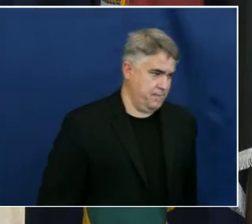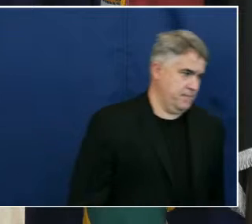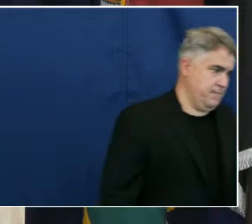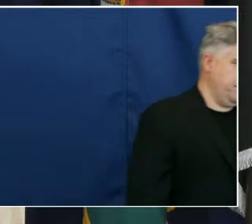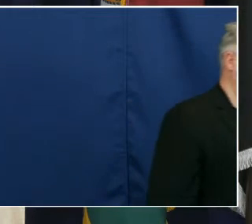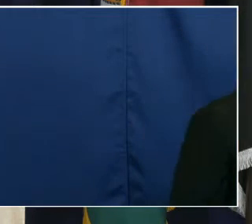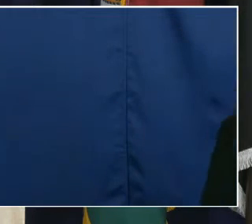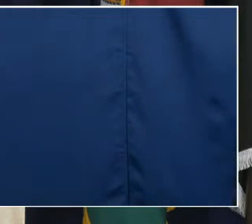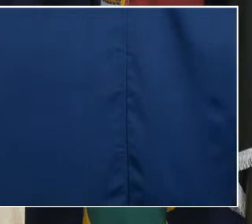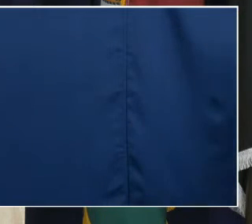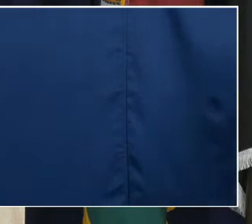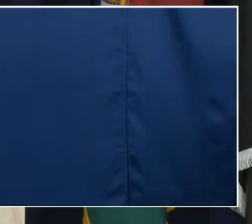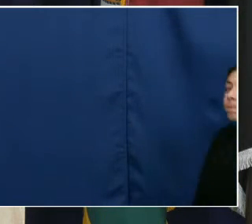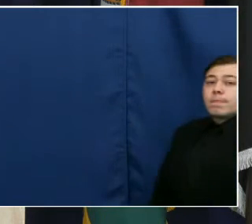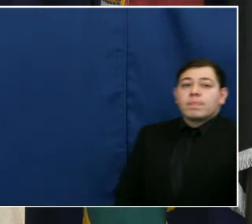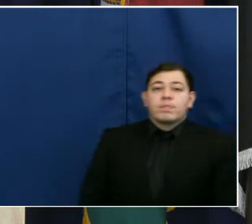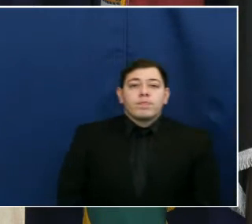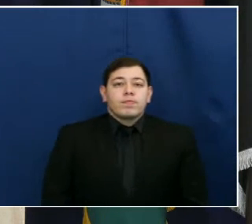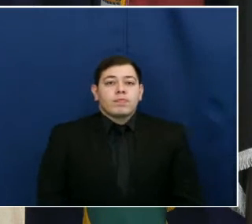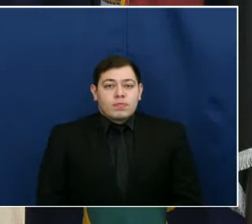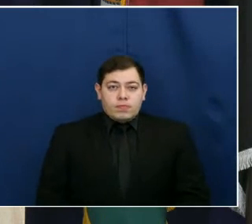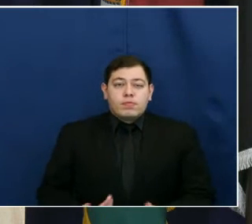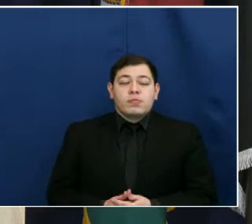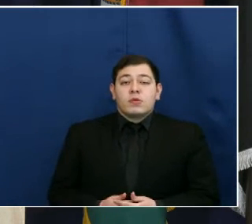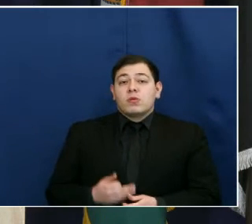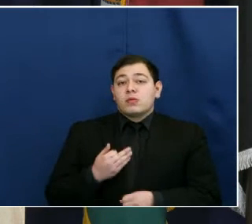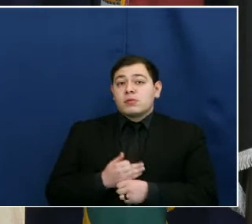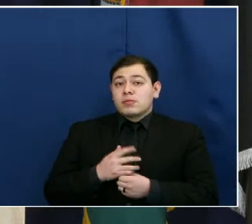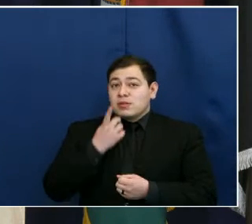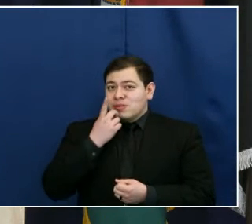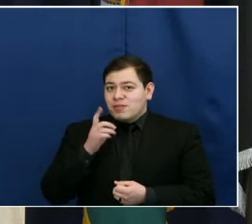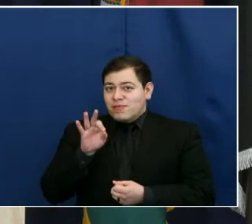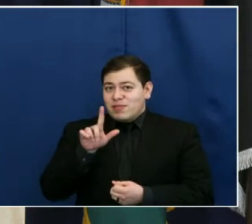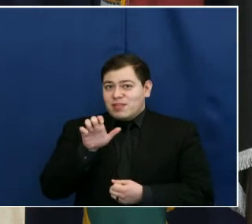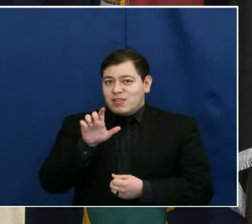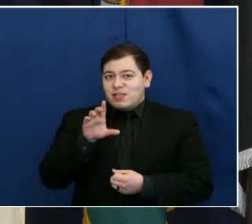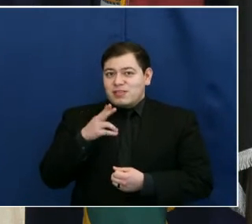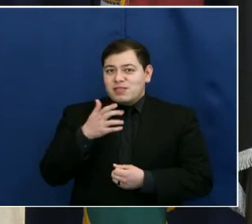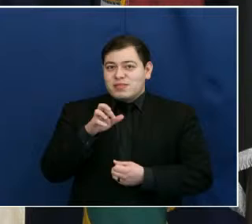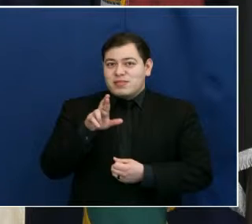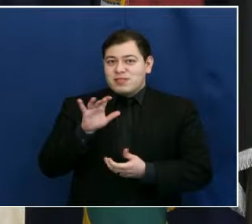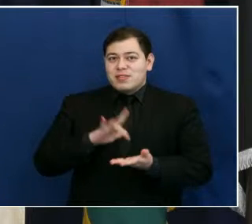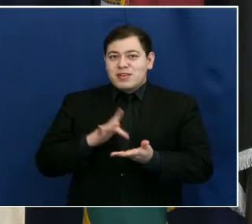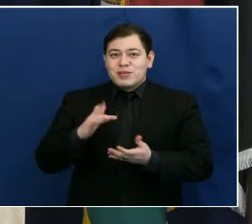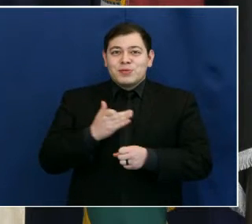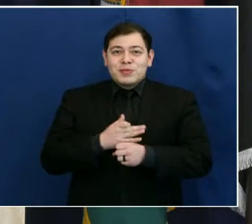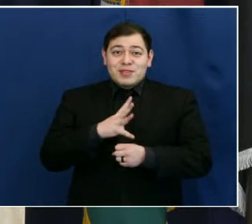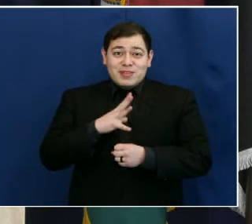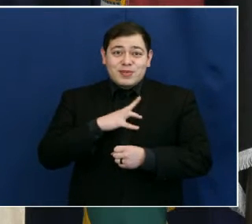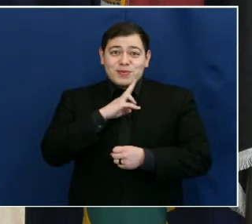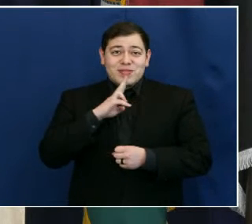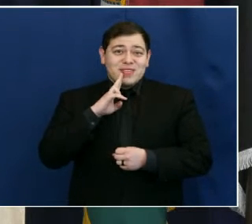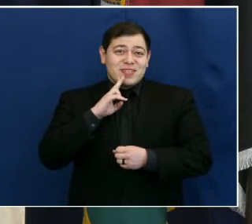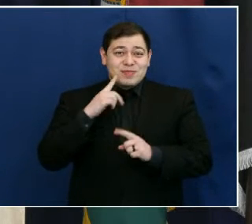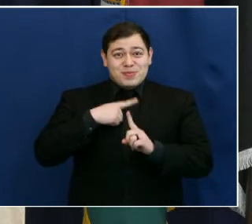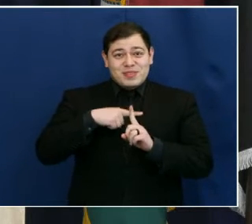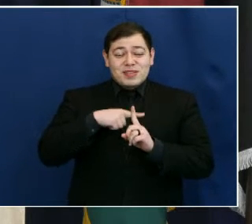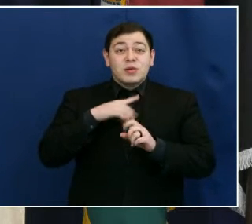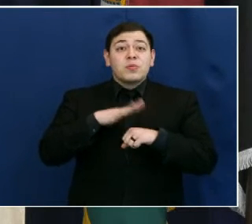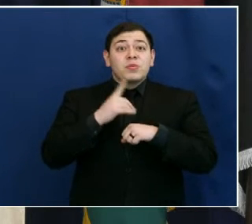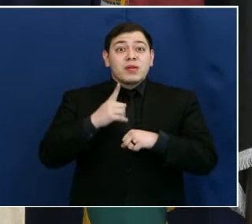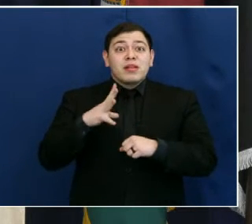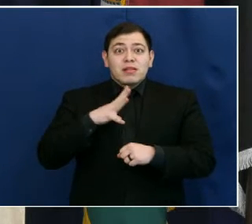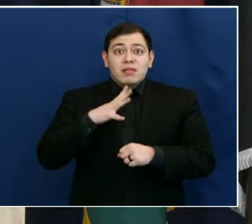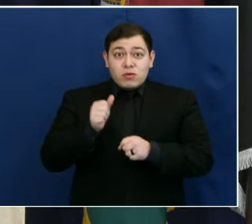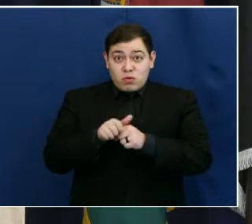Gracias primeramente al presidente Fletcher. Hoy venimos con ustedes con muy buenas noticias. La tasa de casos de COVID está